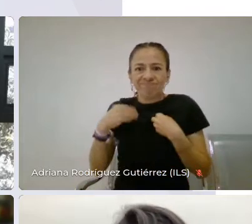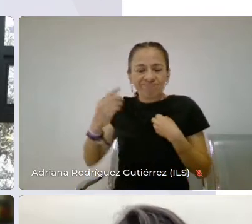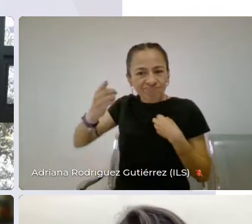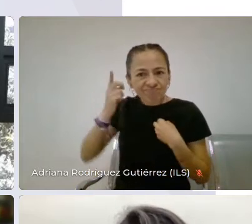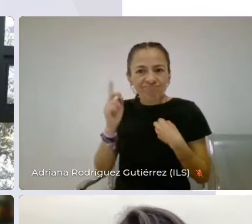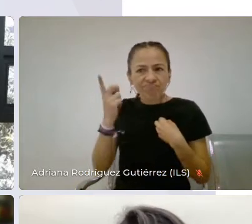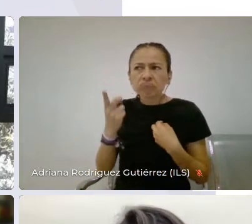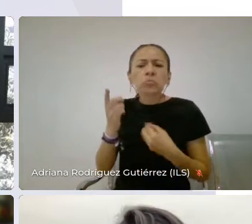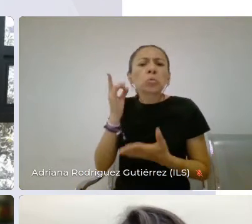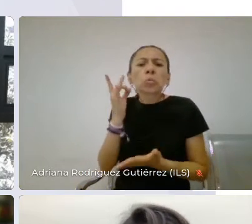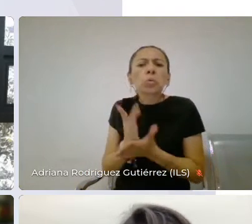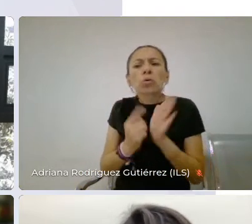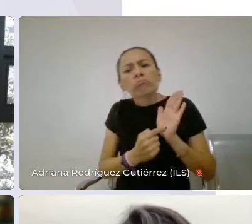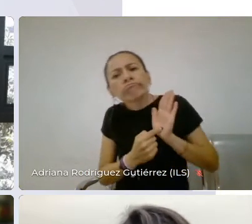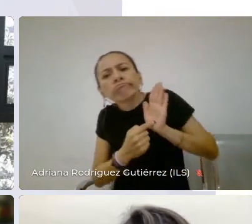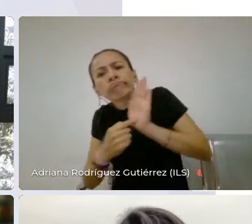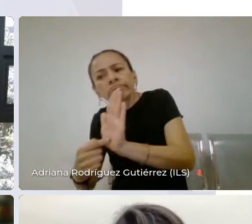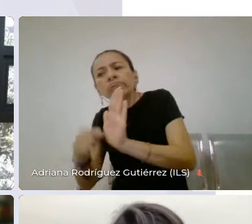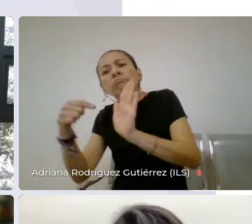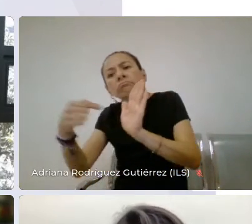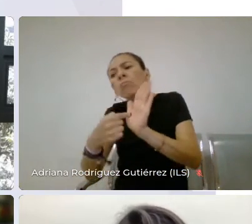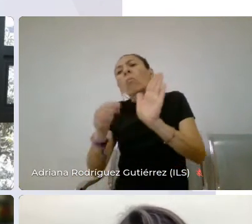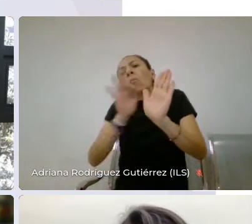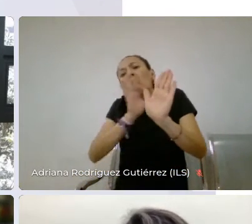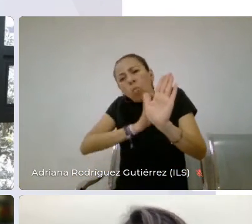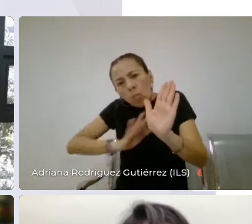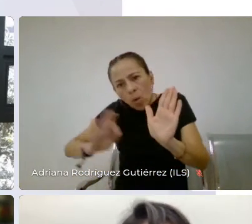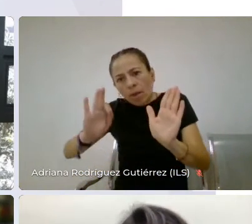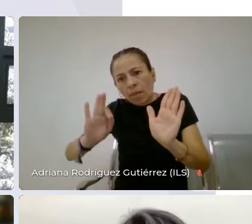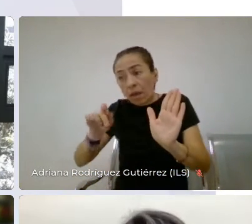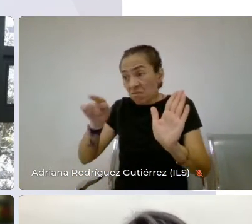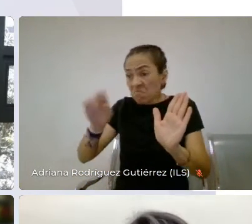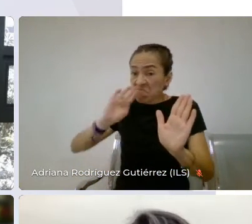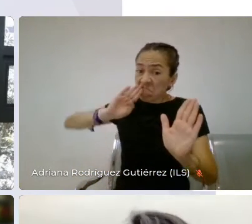opción. Pero no porque la tuya está mala y esta esté buena, sino porque